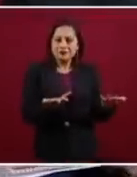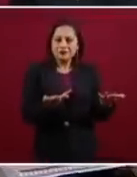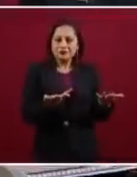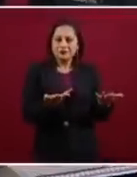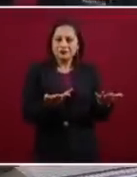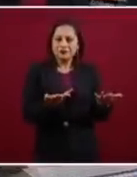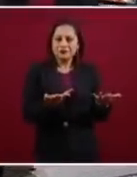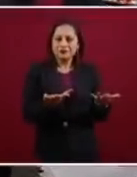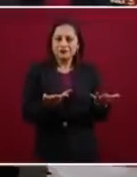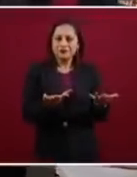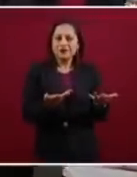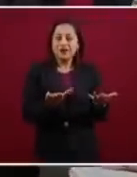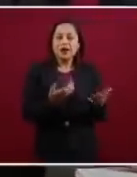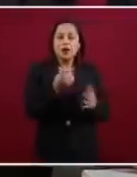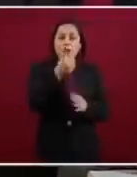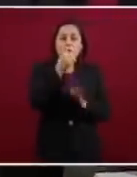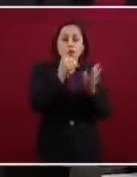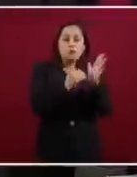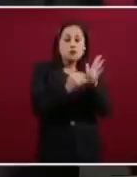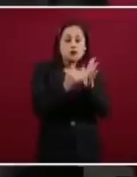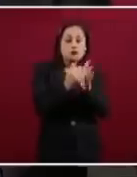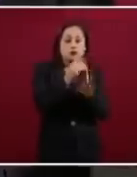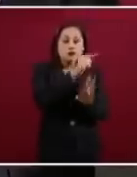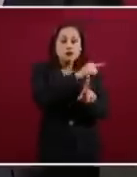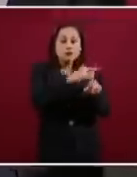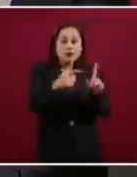un millón y medio de maestros